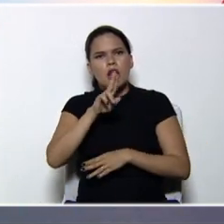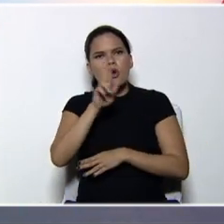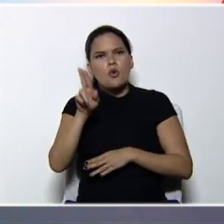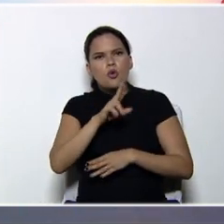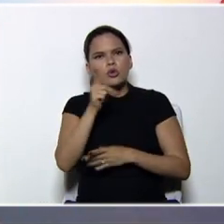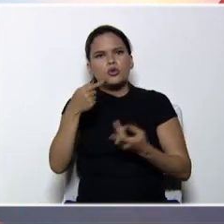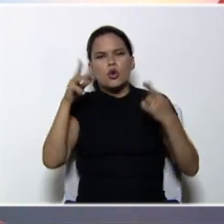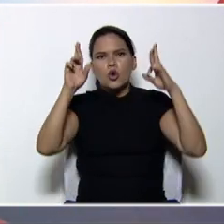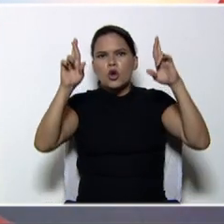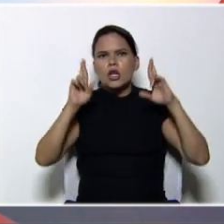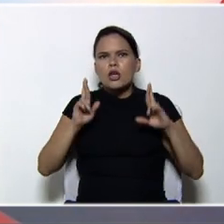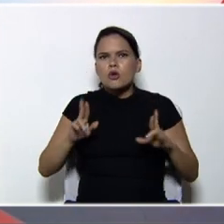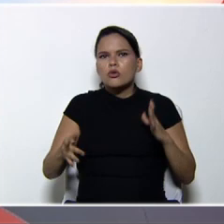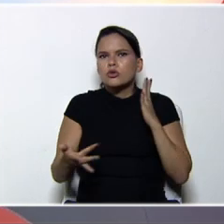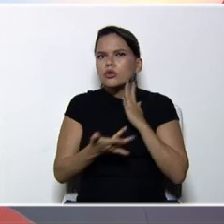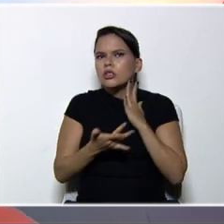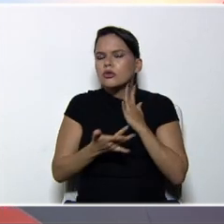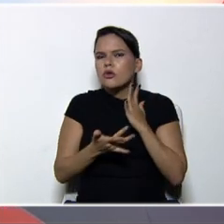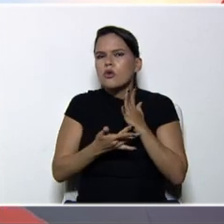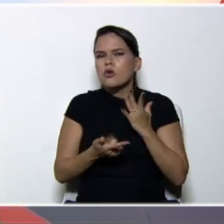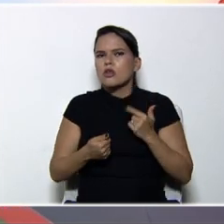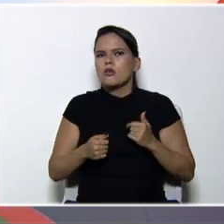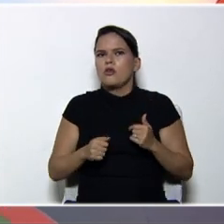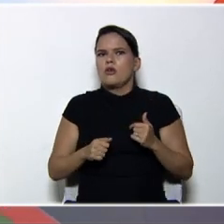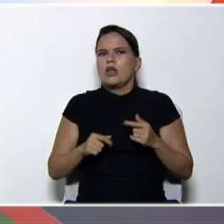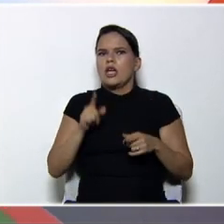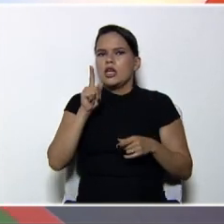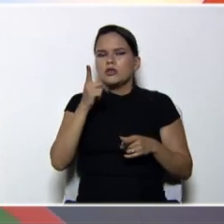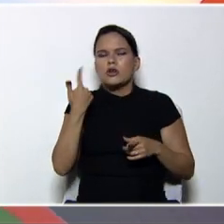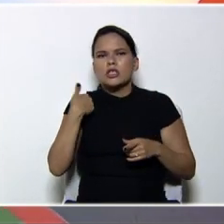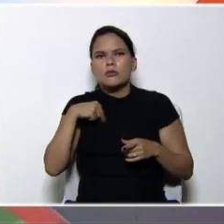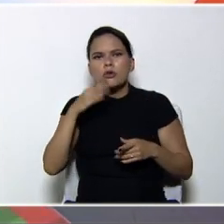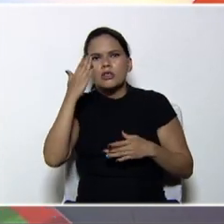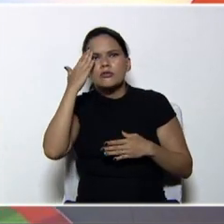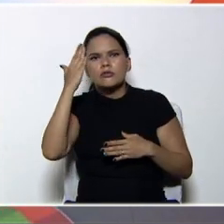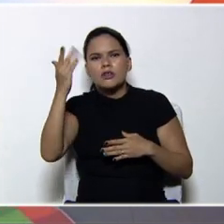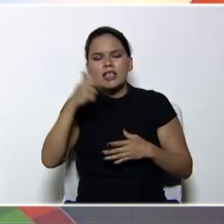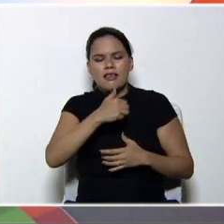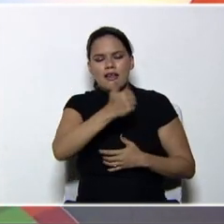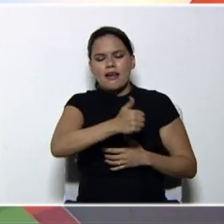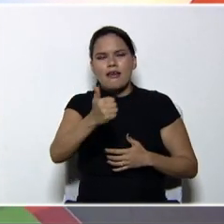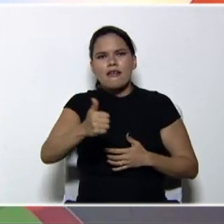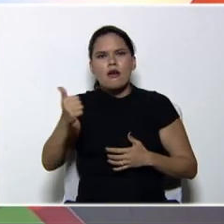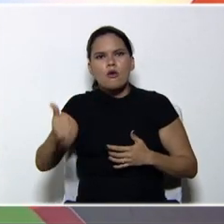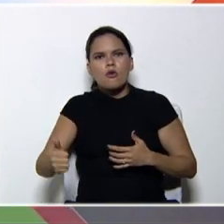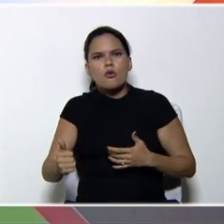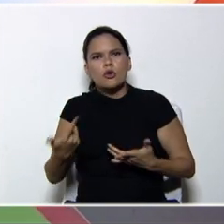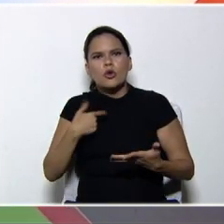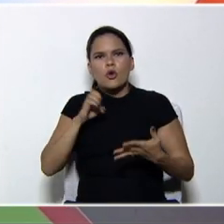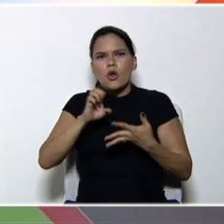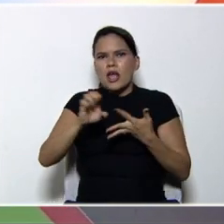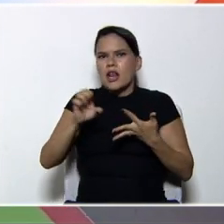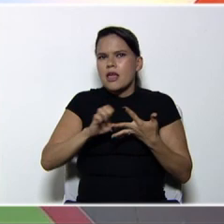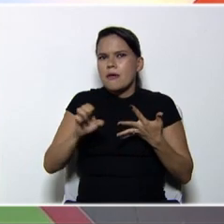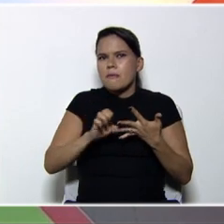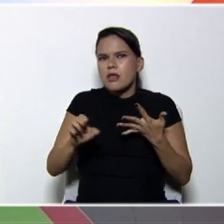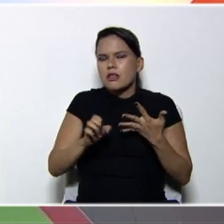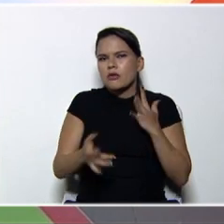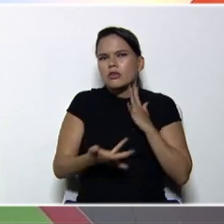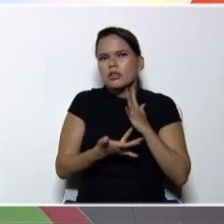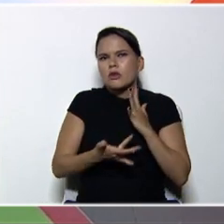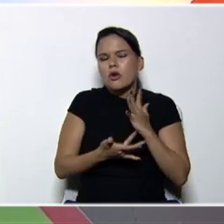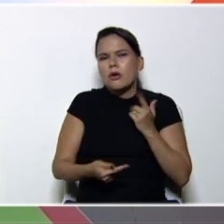los recursos tecnológicos, ese control que tenemos que tener de cada uno de estos elementos tecnológicos